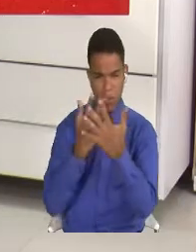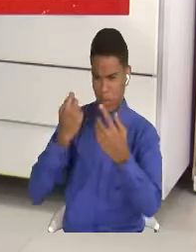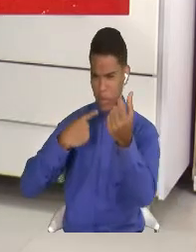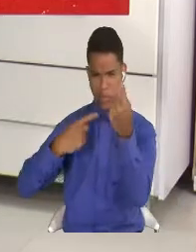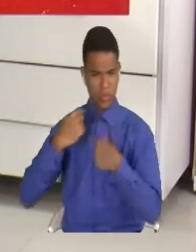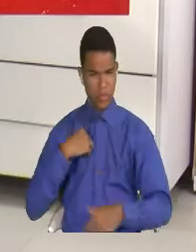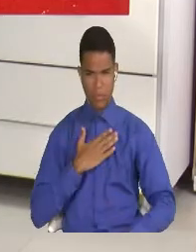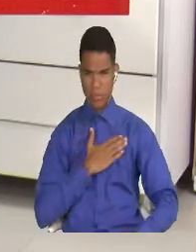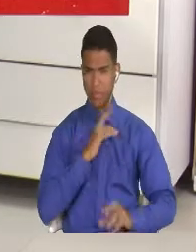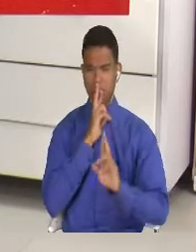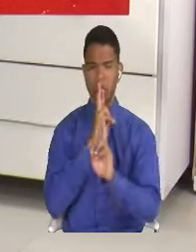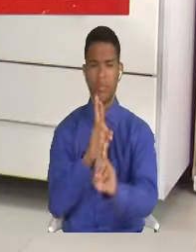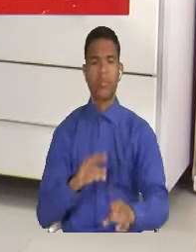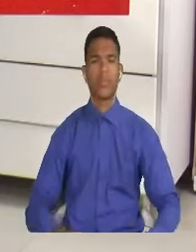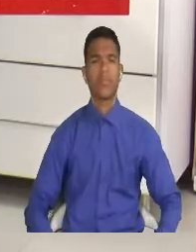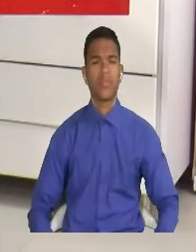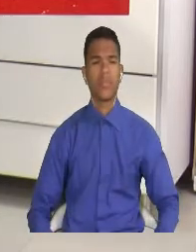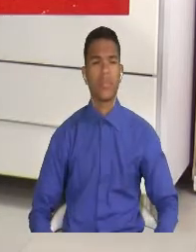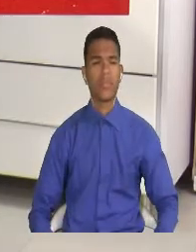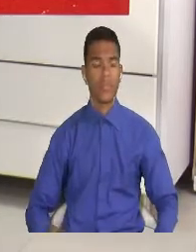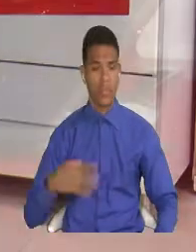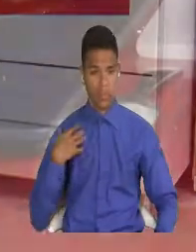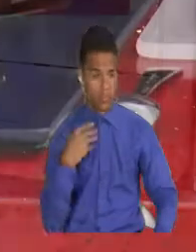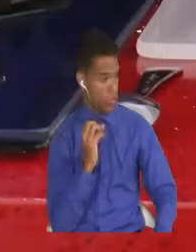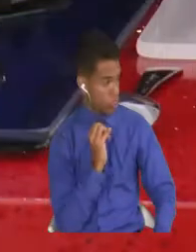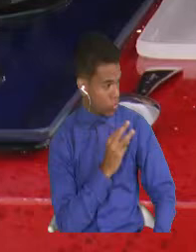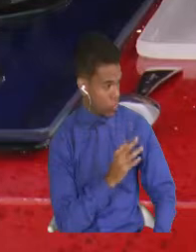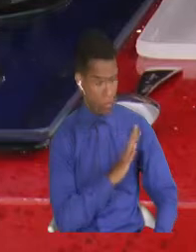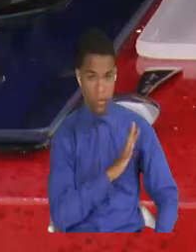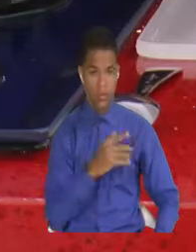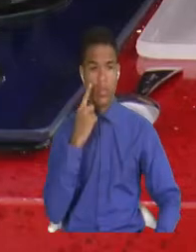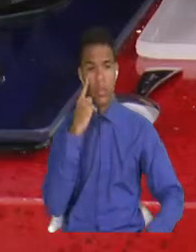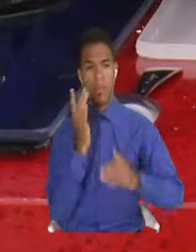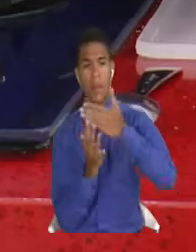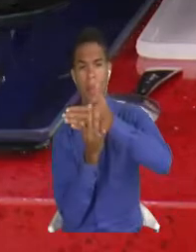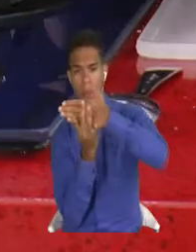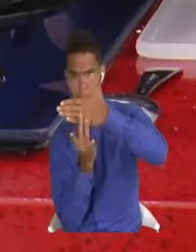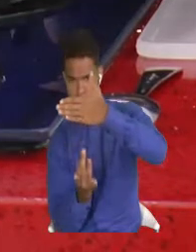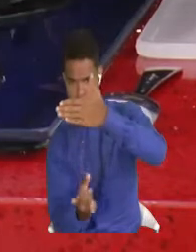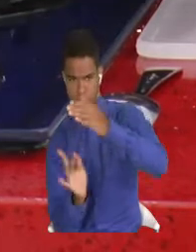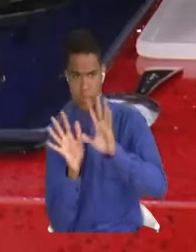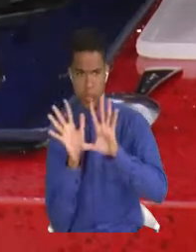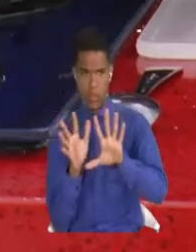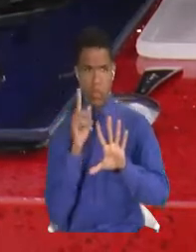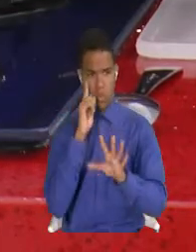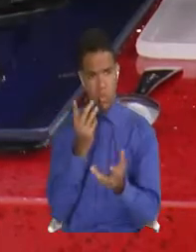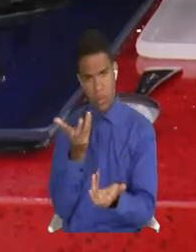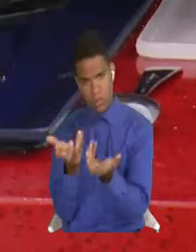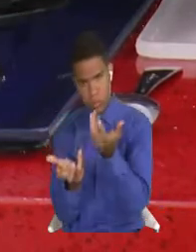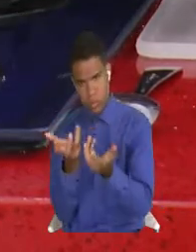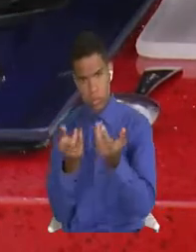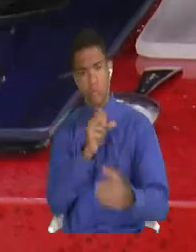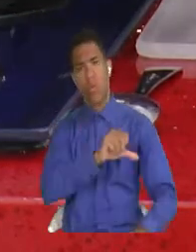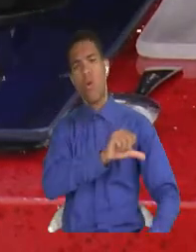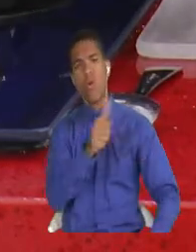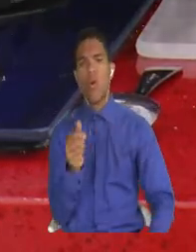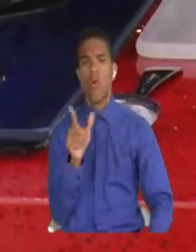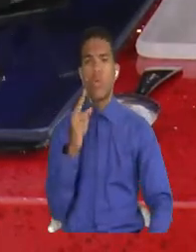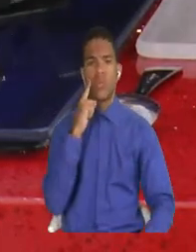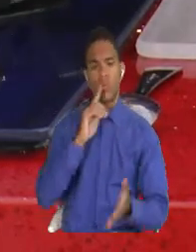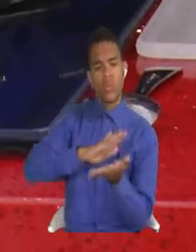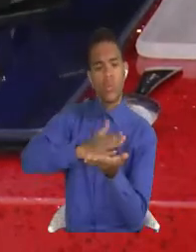televidentes. Listo, mi Roche, ya tenemos acá nuestro aceite precalentando. Voy a empezar a precalentar nuestro sartén para asar nuestra